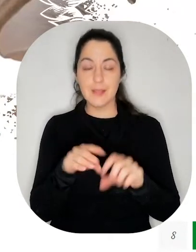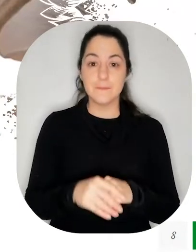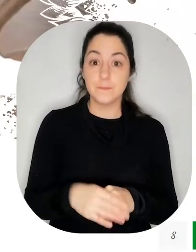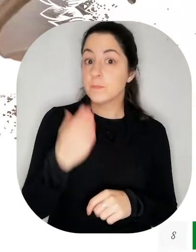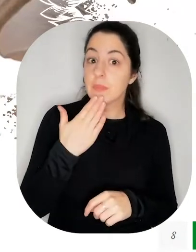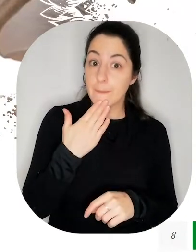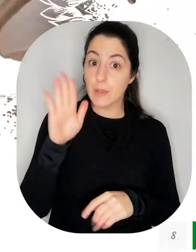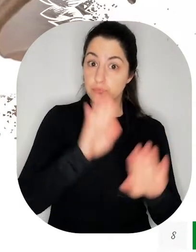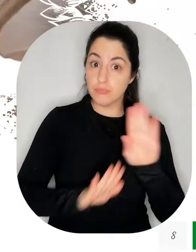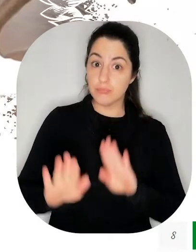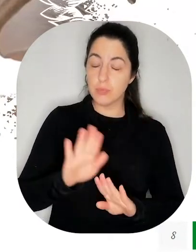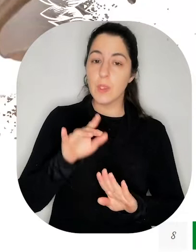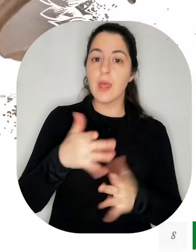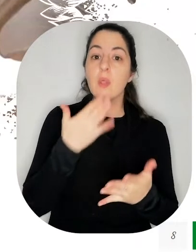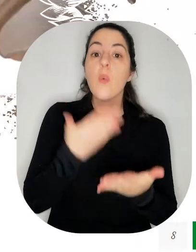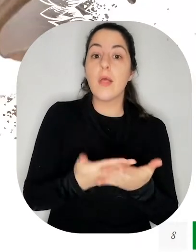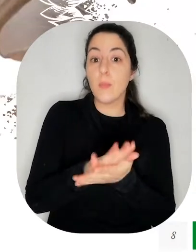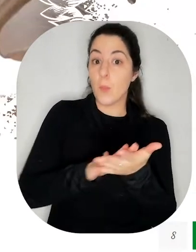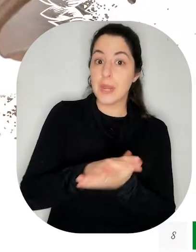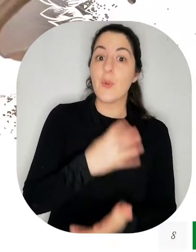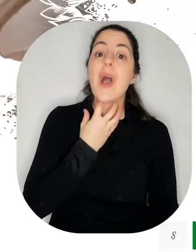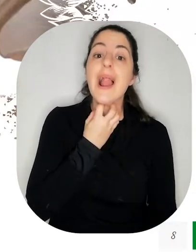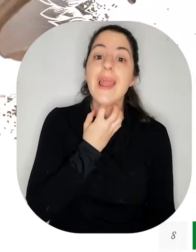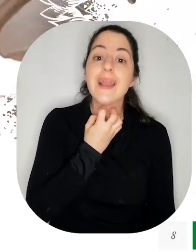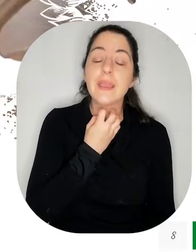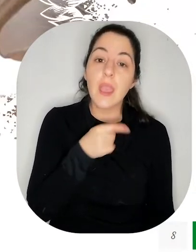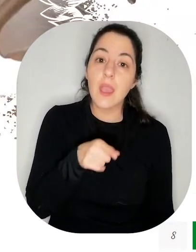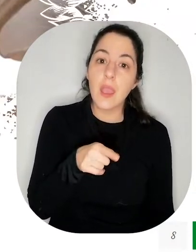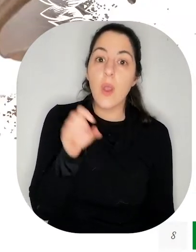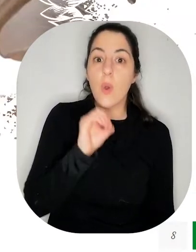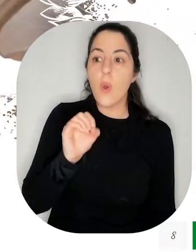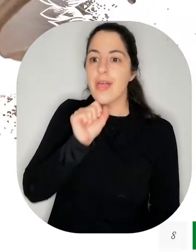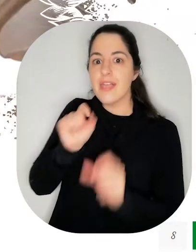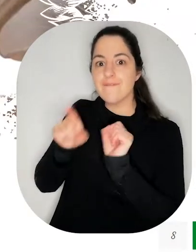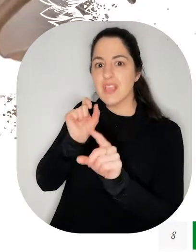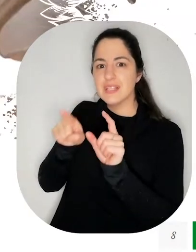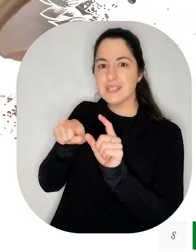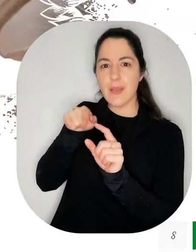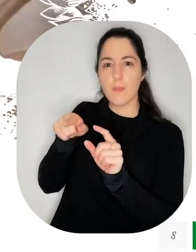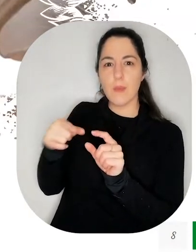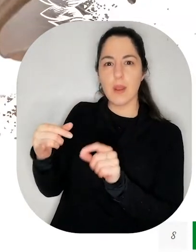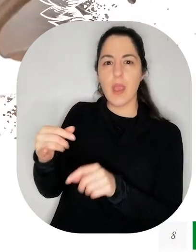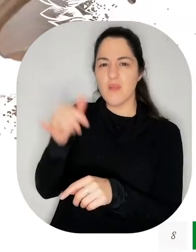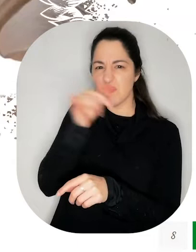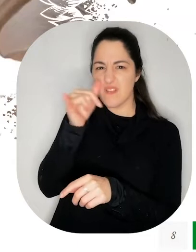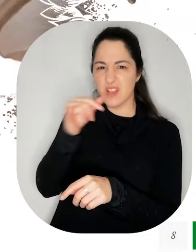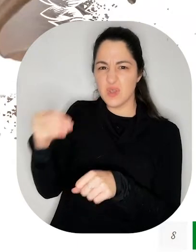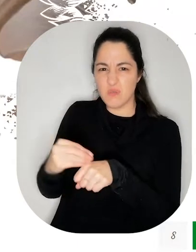Sabemos que también tiene un rol protector en las alergias y en la capacidad de tener buenas defensas frente